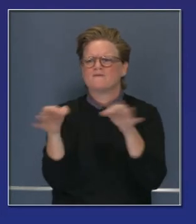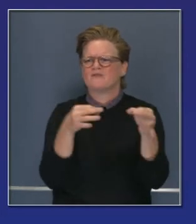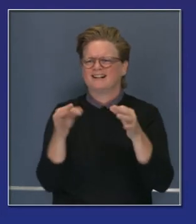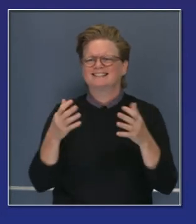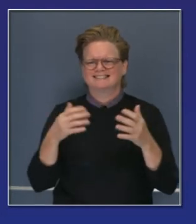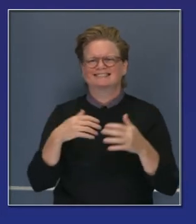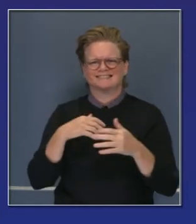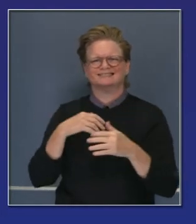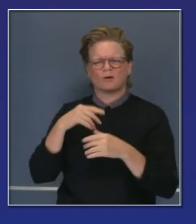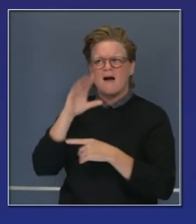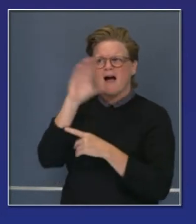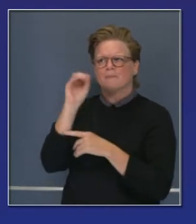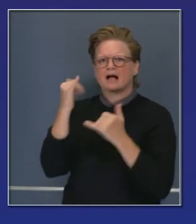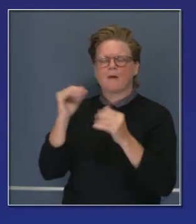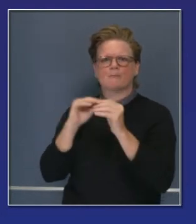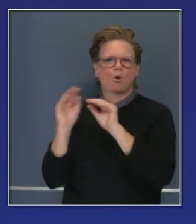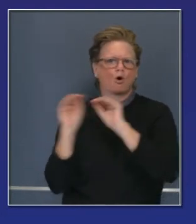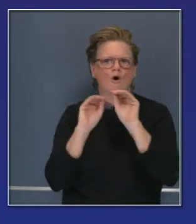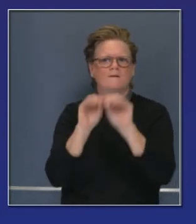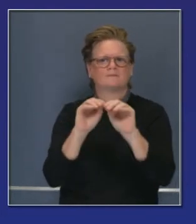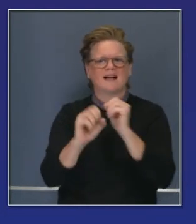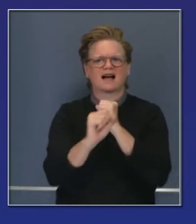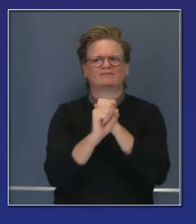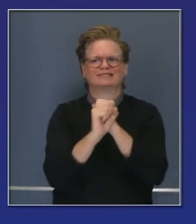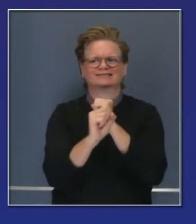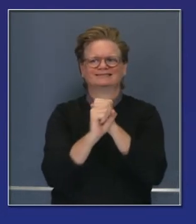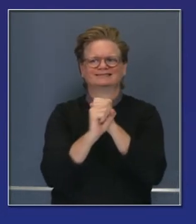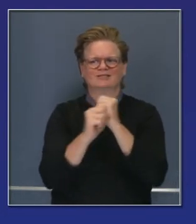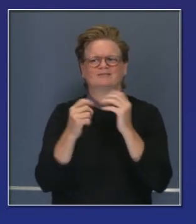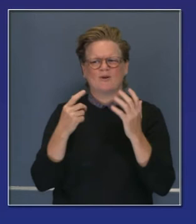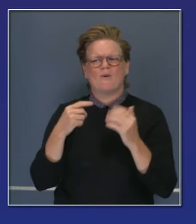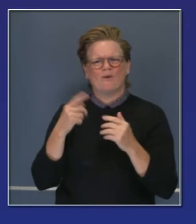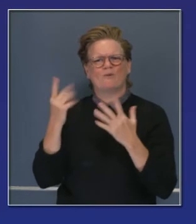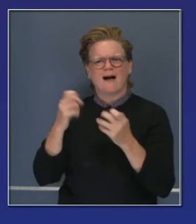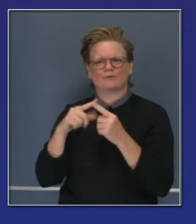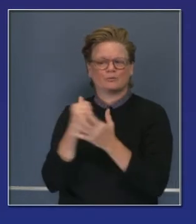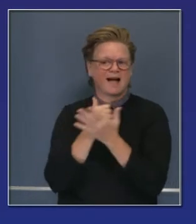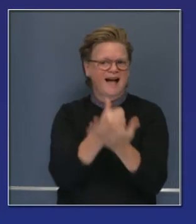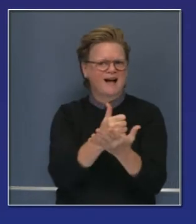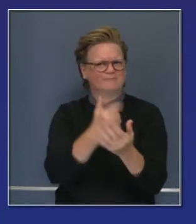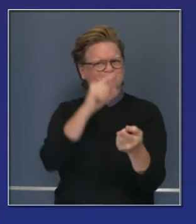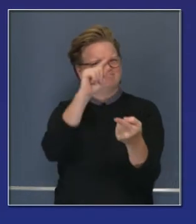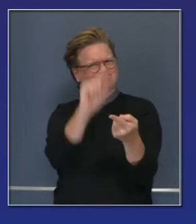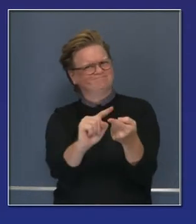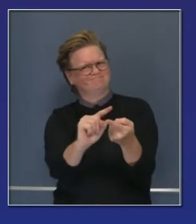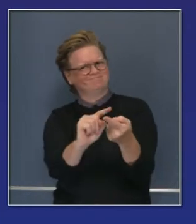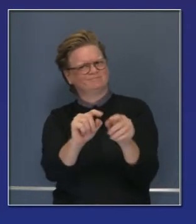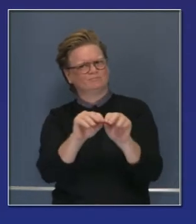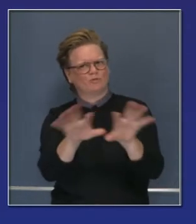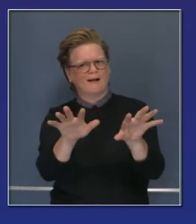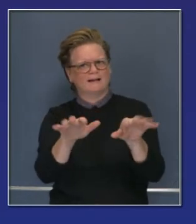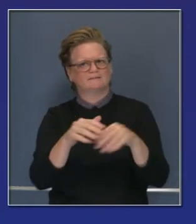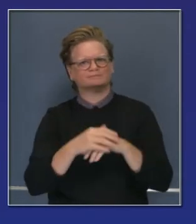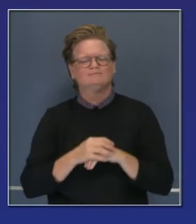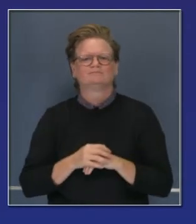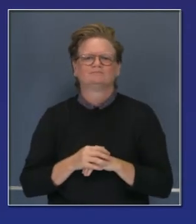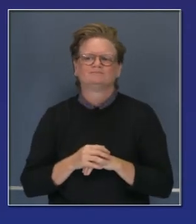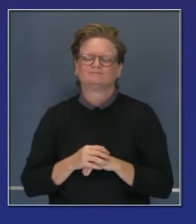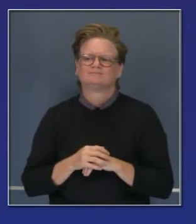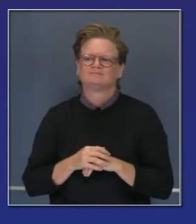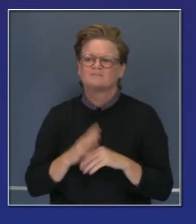hacen para mitigar, qué ofrecen para seguridad. OpenTable también es otra plataforma maravillosa que permite que